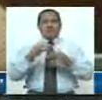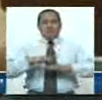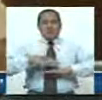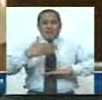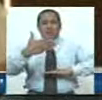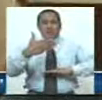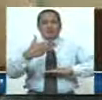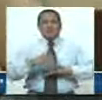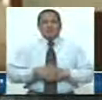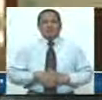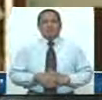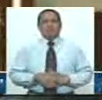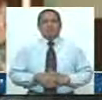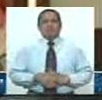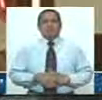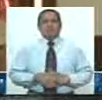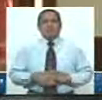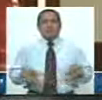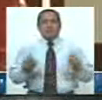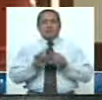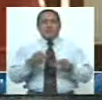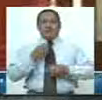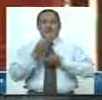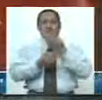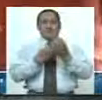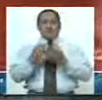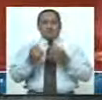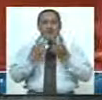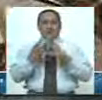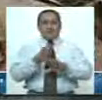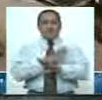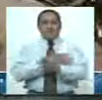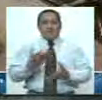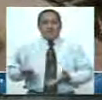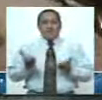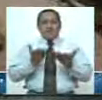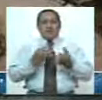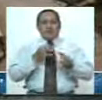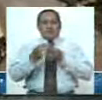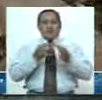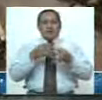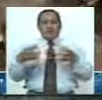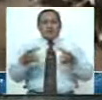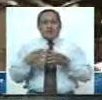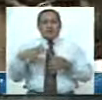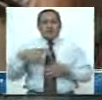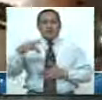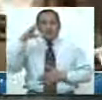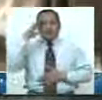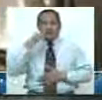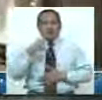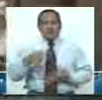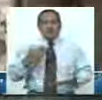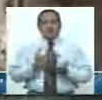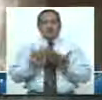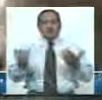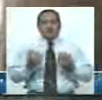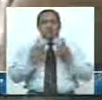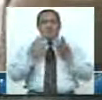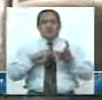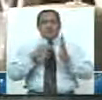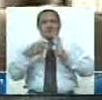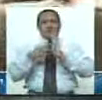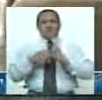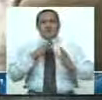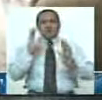laptop. Según información que nos ha brindado de primera mano de parte de la policía, este equipo se trata pues